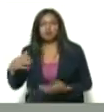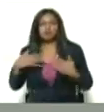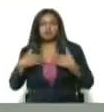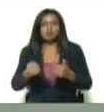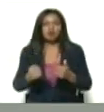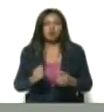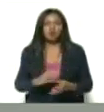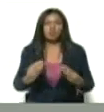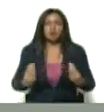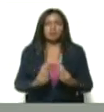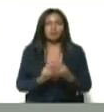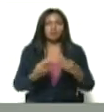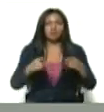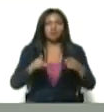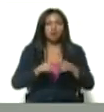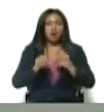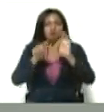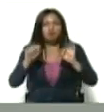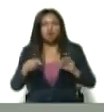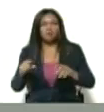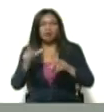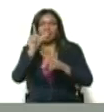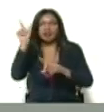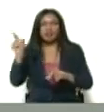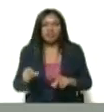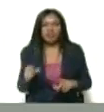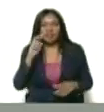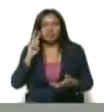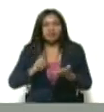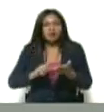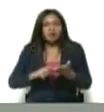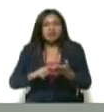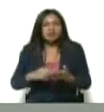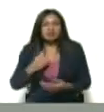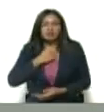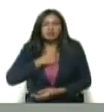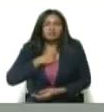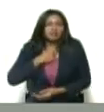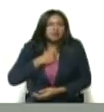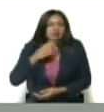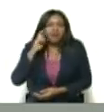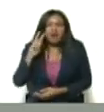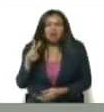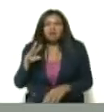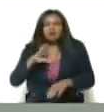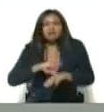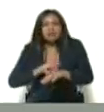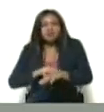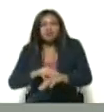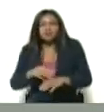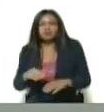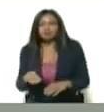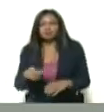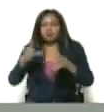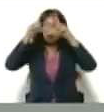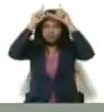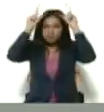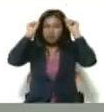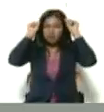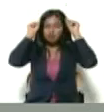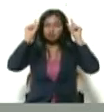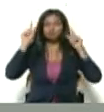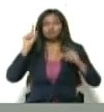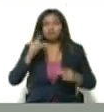de acompañamiento, en Italia, verdaderas cosas conmovedoras de médicos, enfermeras, en España que no duermen, en